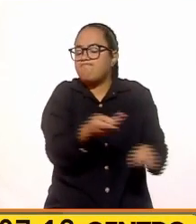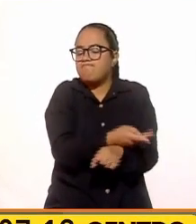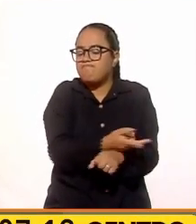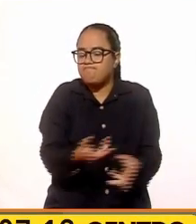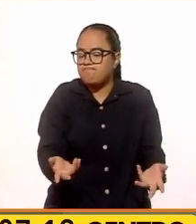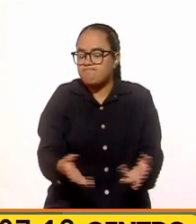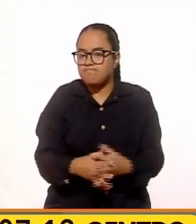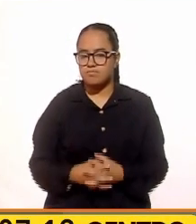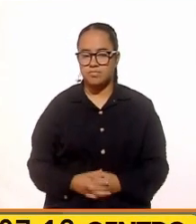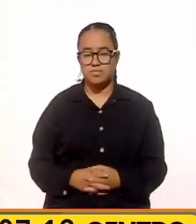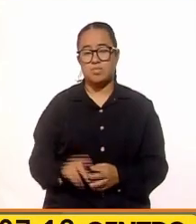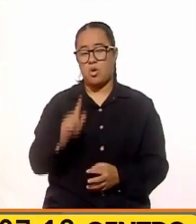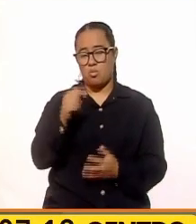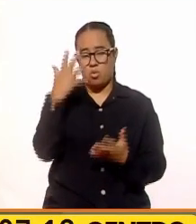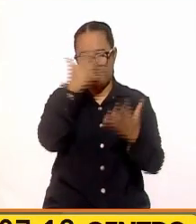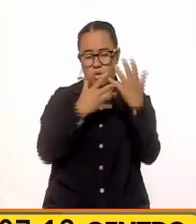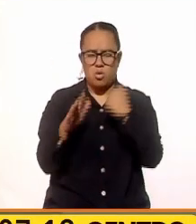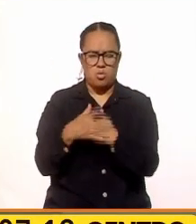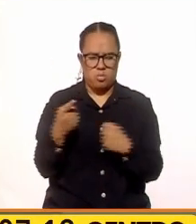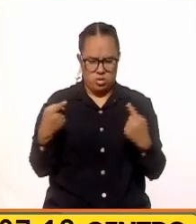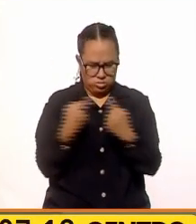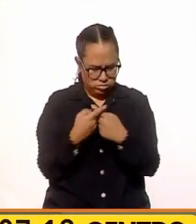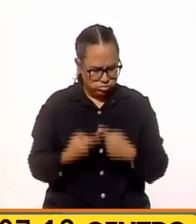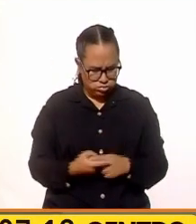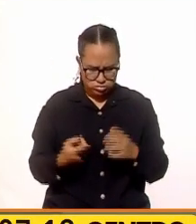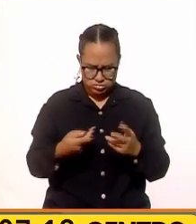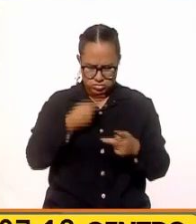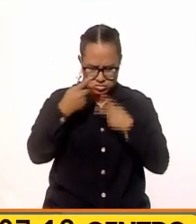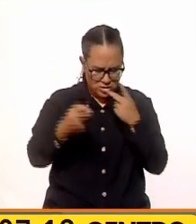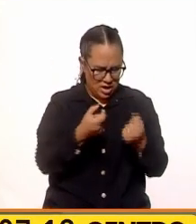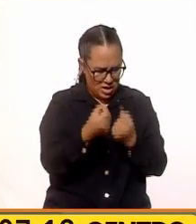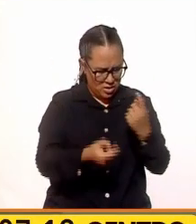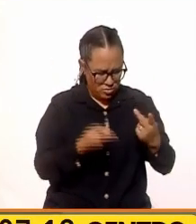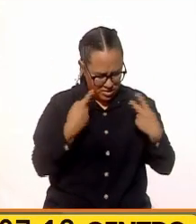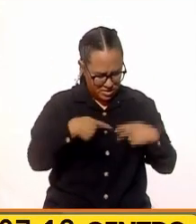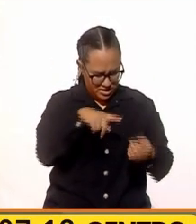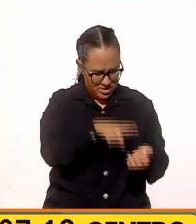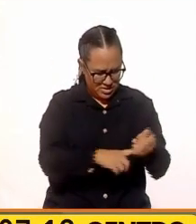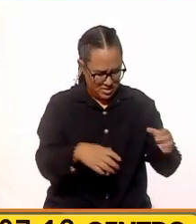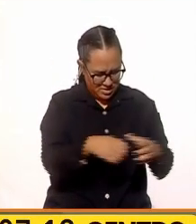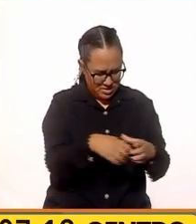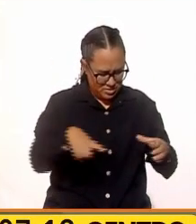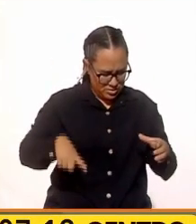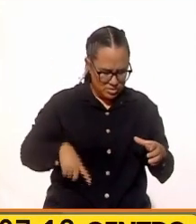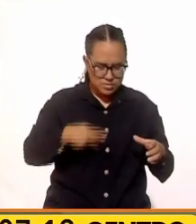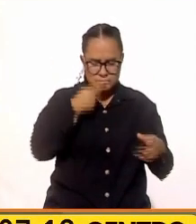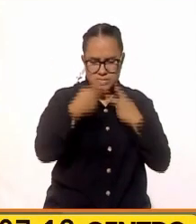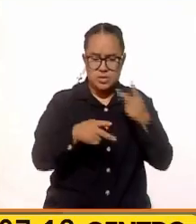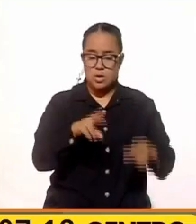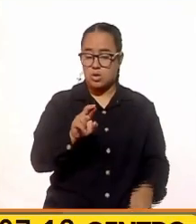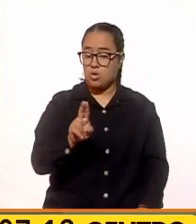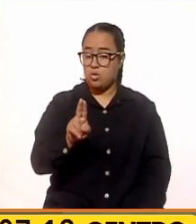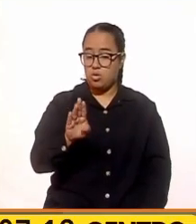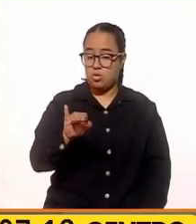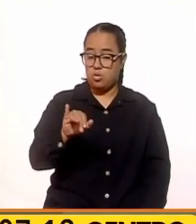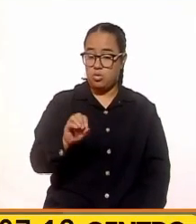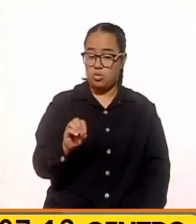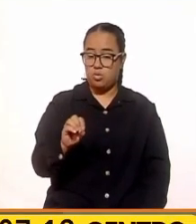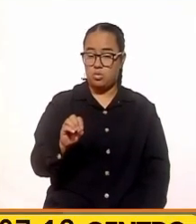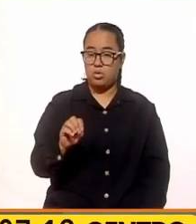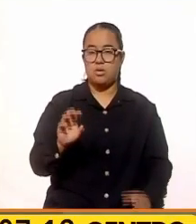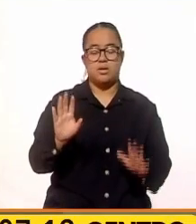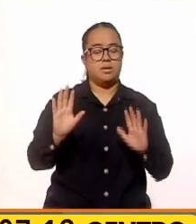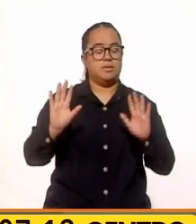muy confuso porque han sido contradictorias las declaraciones de varios integrantes del gabinete. El propio Rubio pareciera dar